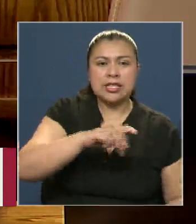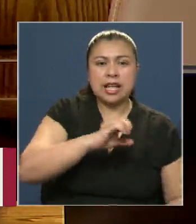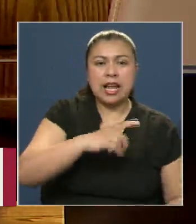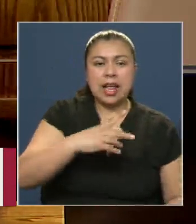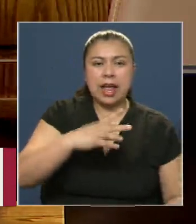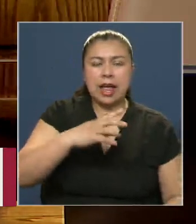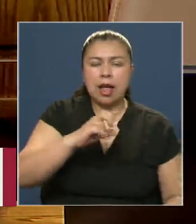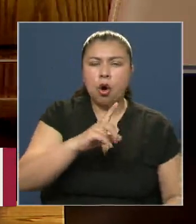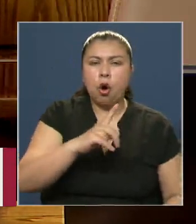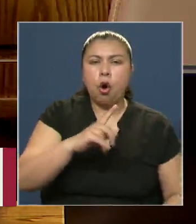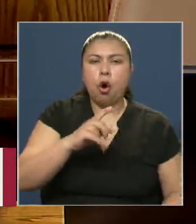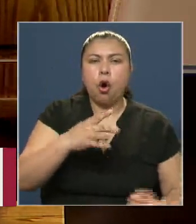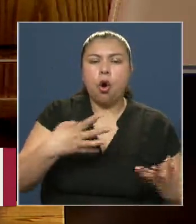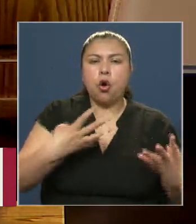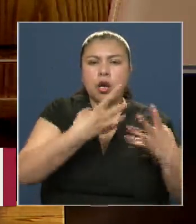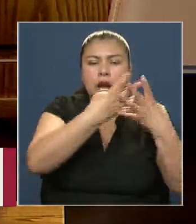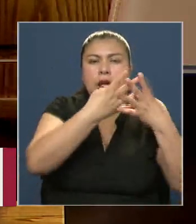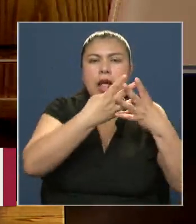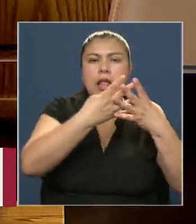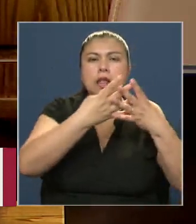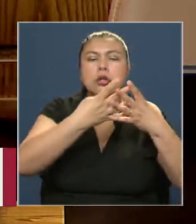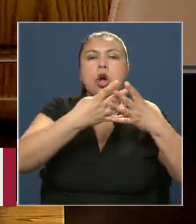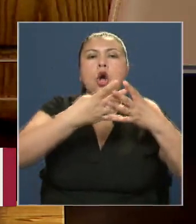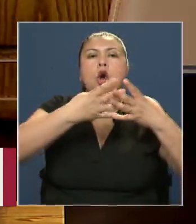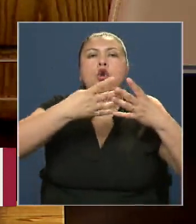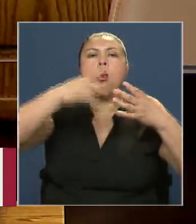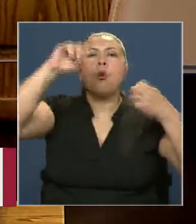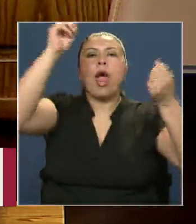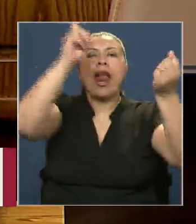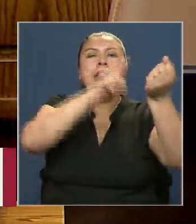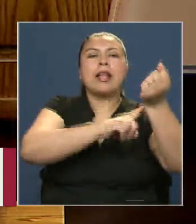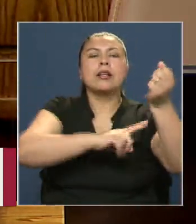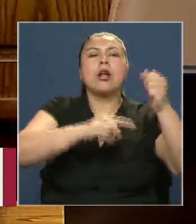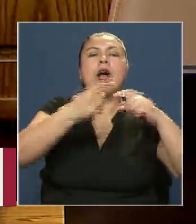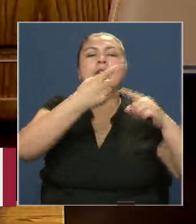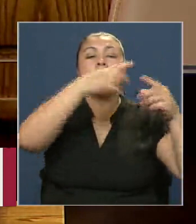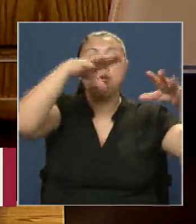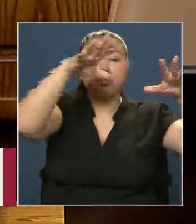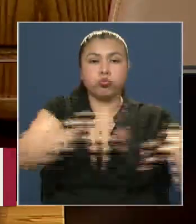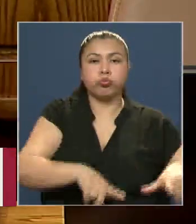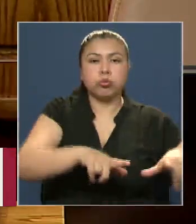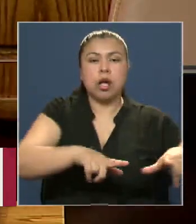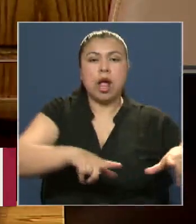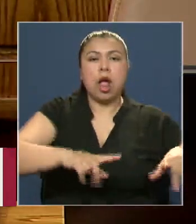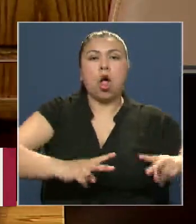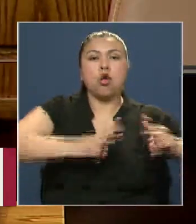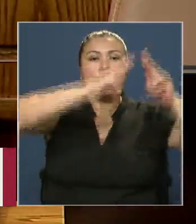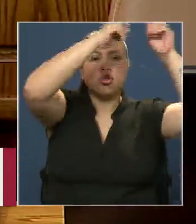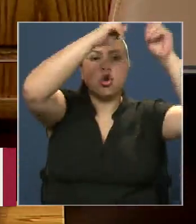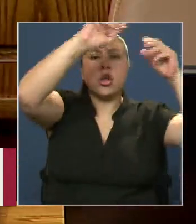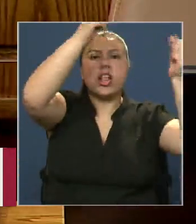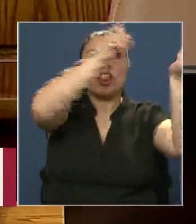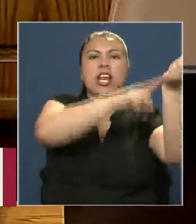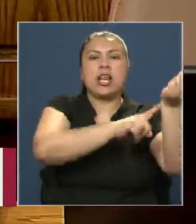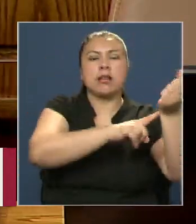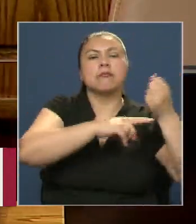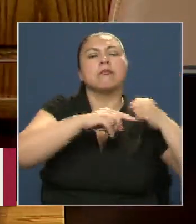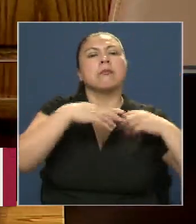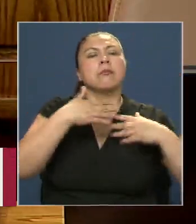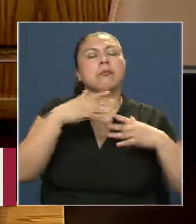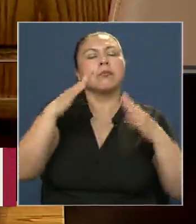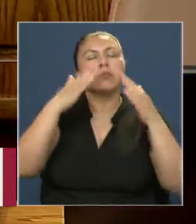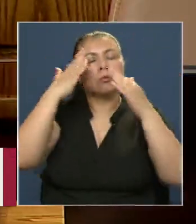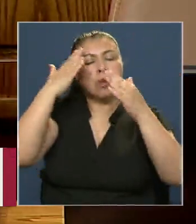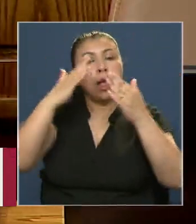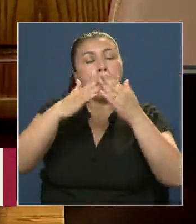un proyecto de línea de transmisión eléctrica, en donde se van a instalar distintas torres de alta tensión. Entonces, los vecinos